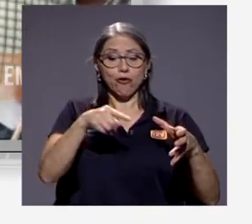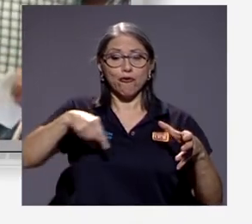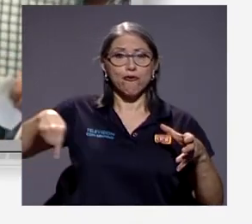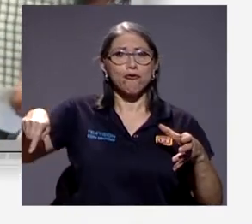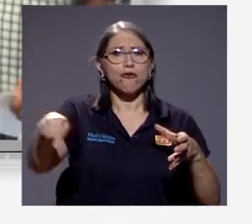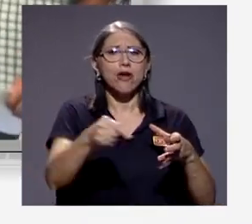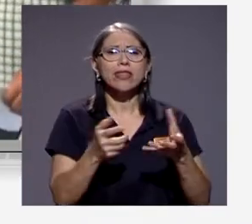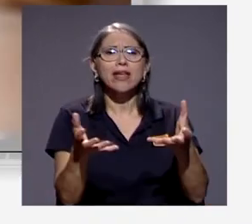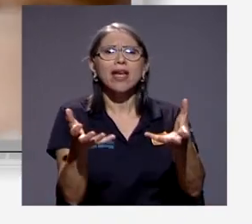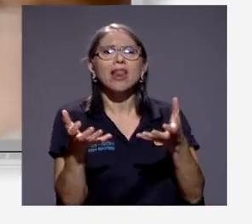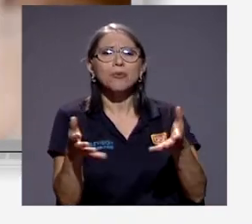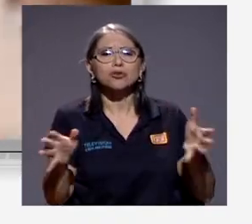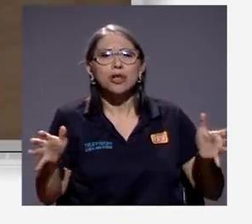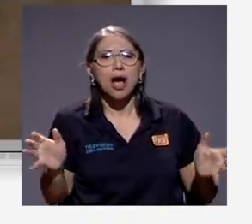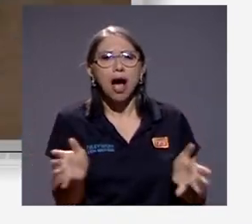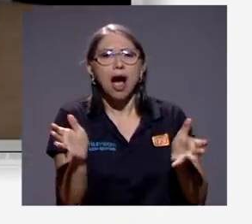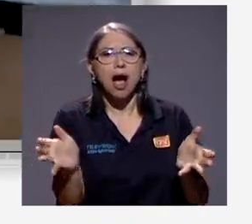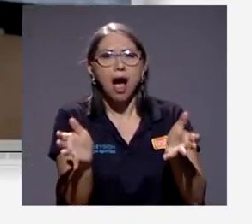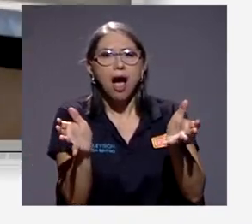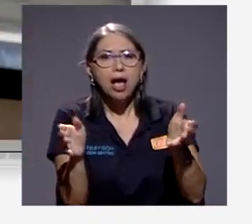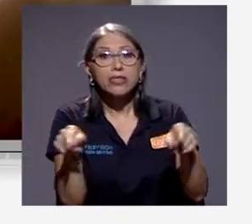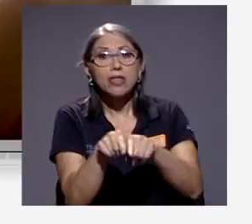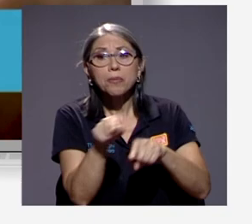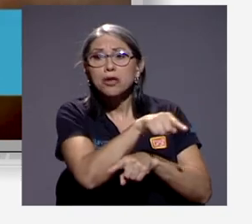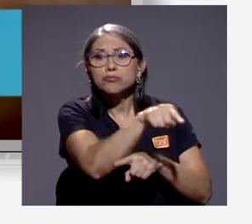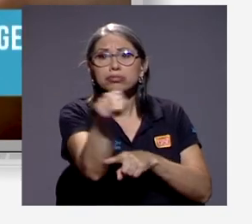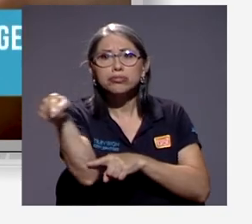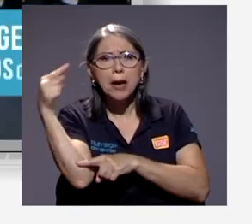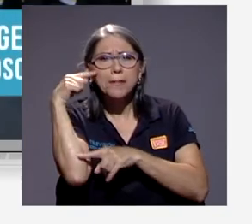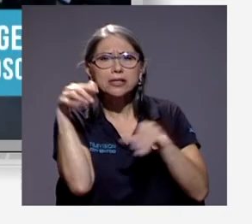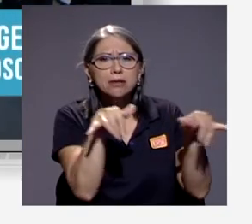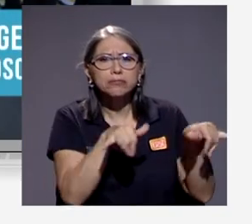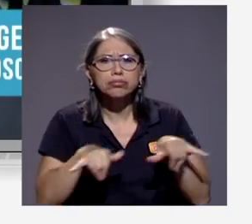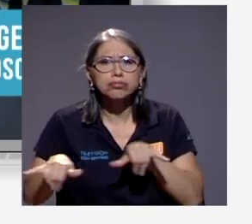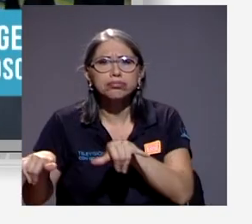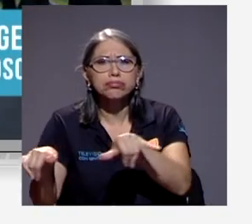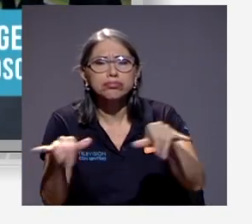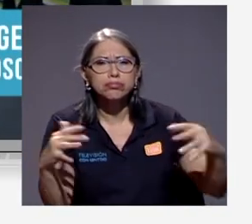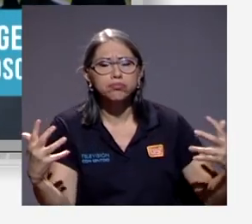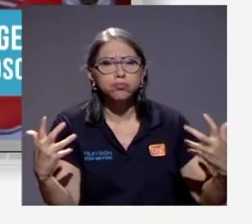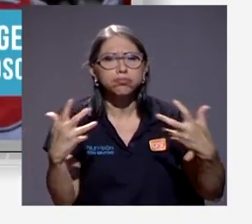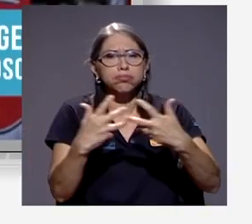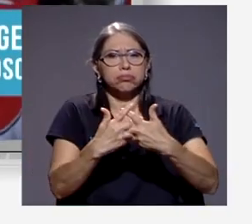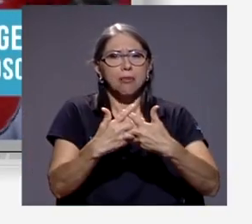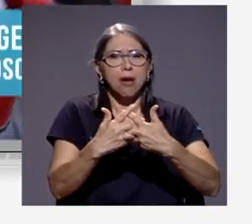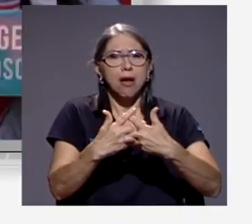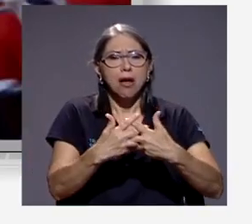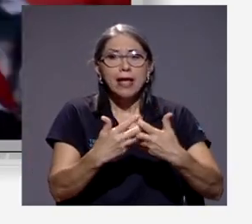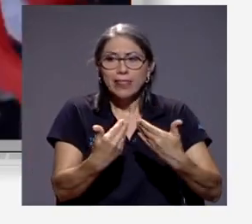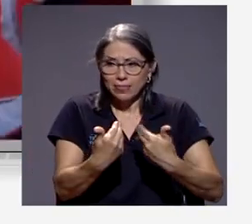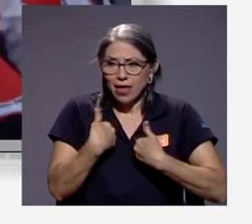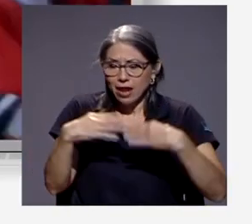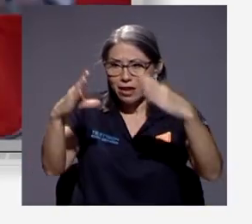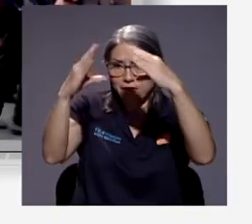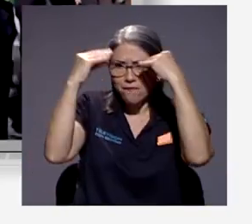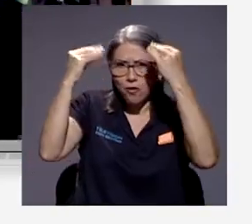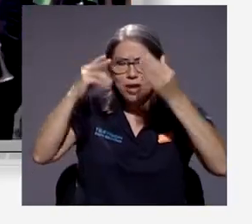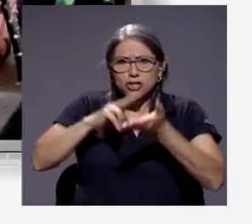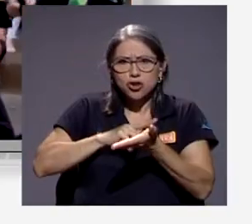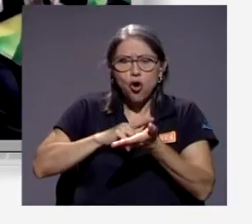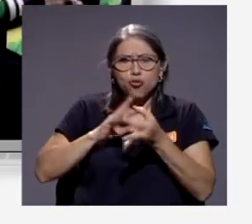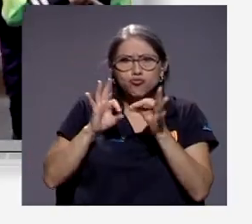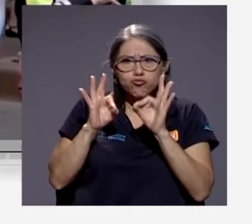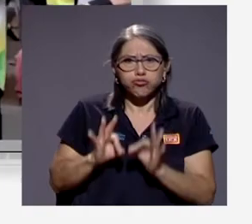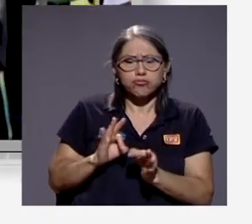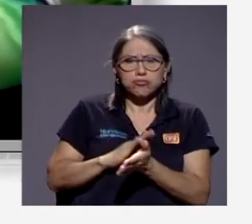sino generar un pensamiento cohesionado que nos permita tener información de primera mano verdad